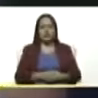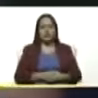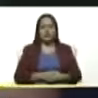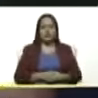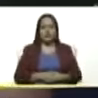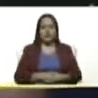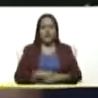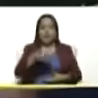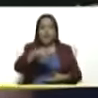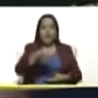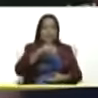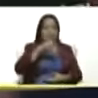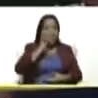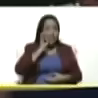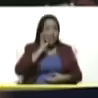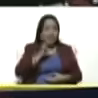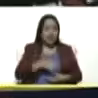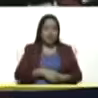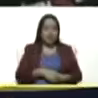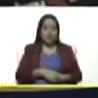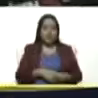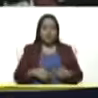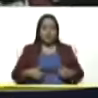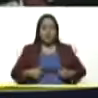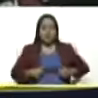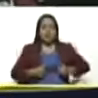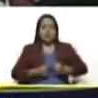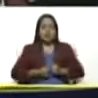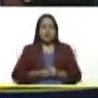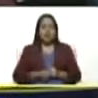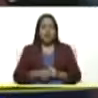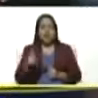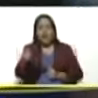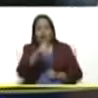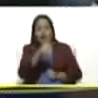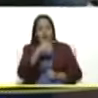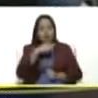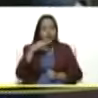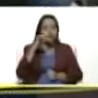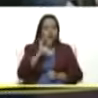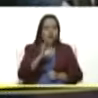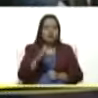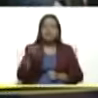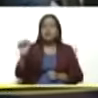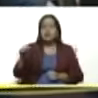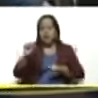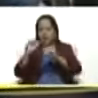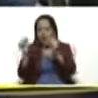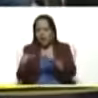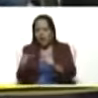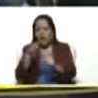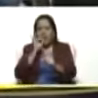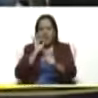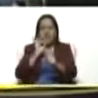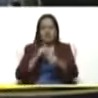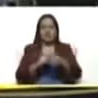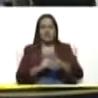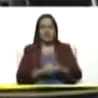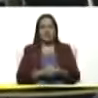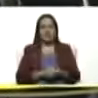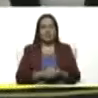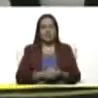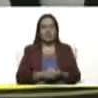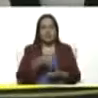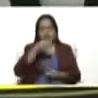Este es un café, por eso... tu arte, o sea, el arte, pues. Cada quien goza con... El arte del café. El arte del café, exactamente.